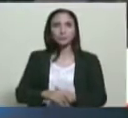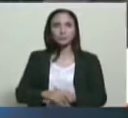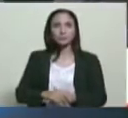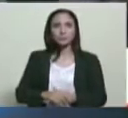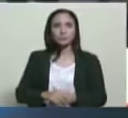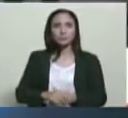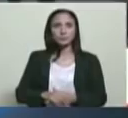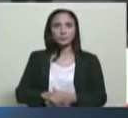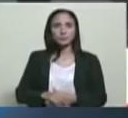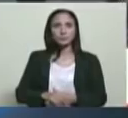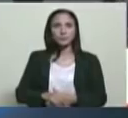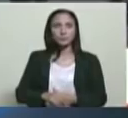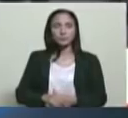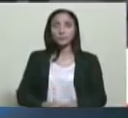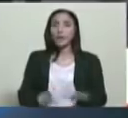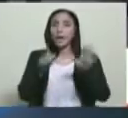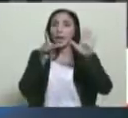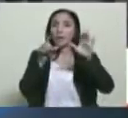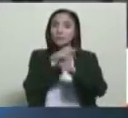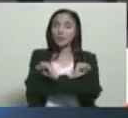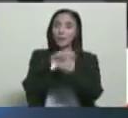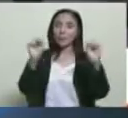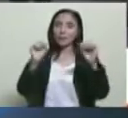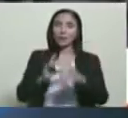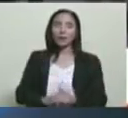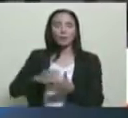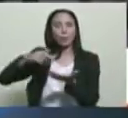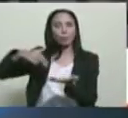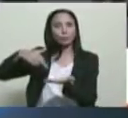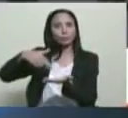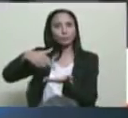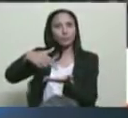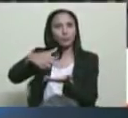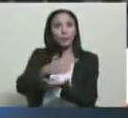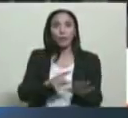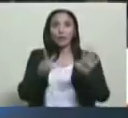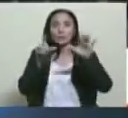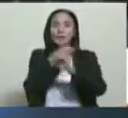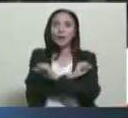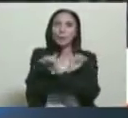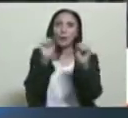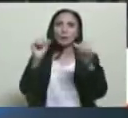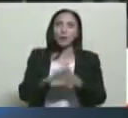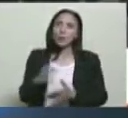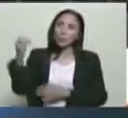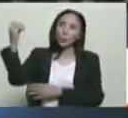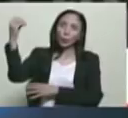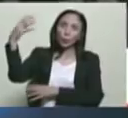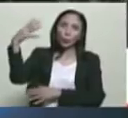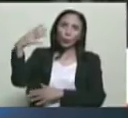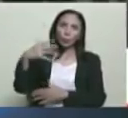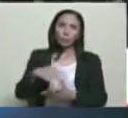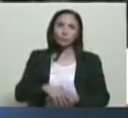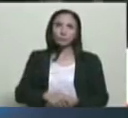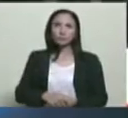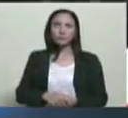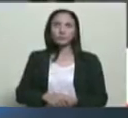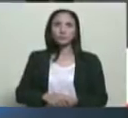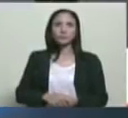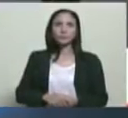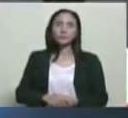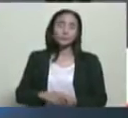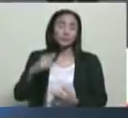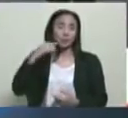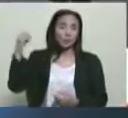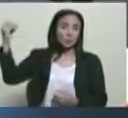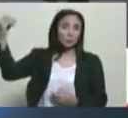5 para las 6 de la mañana, 6 de la mañana, ahí donde vamos caminando, iba saliendo el sol en el oriente de la ciudad, por encima